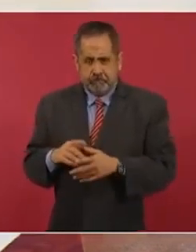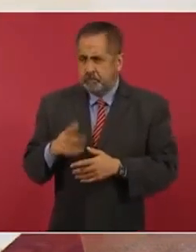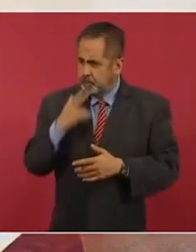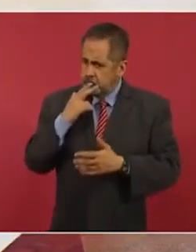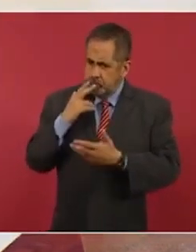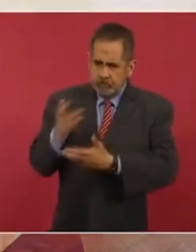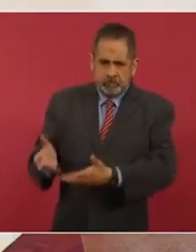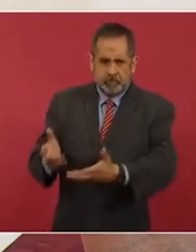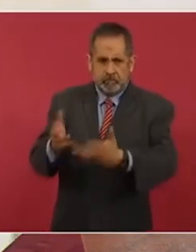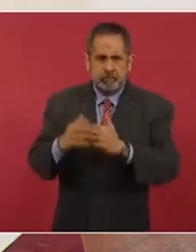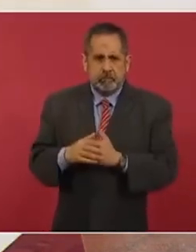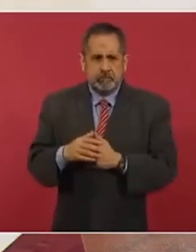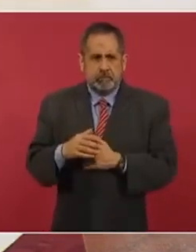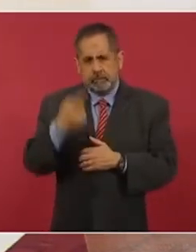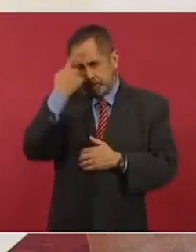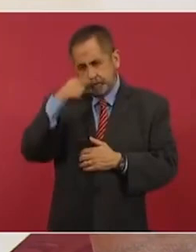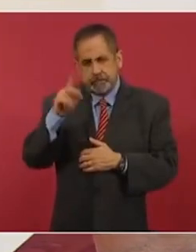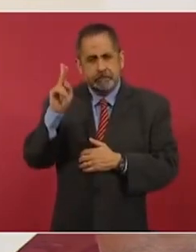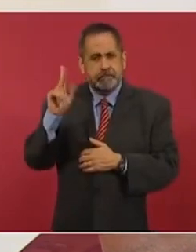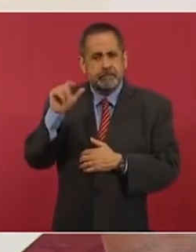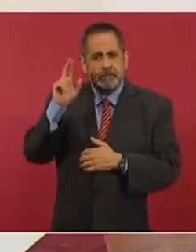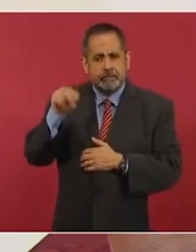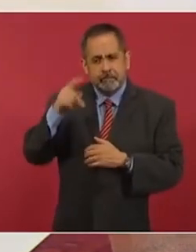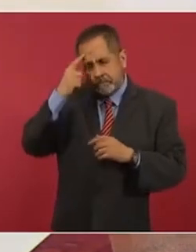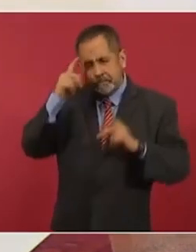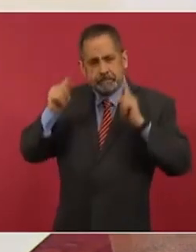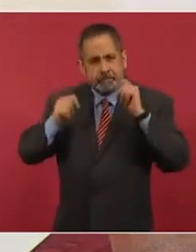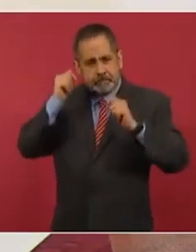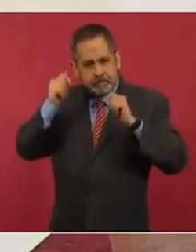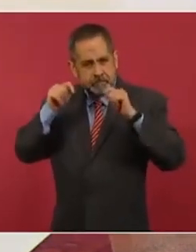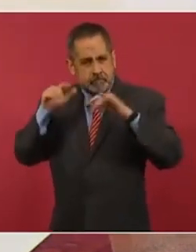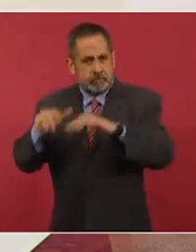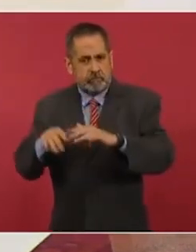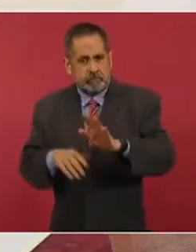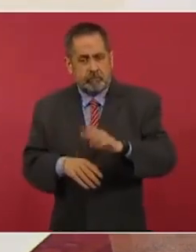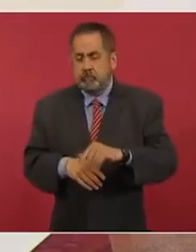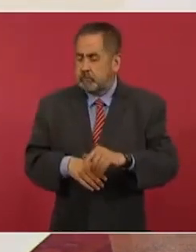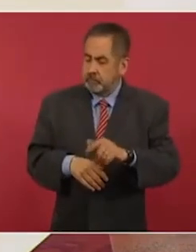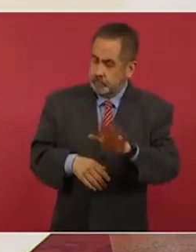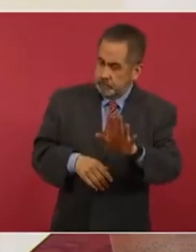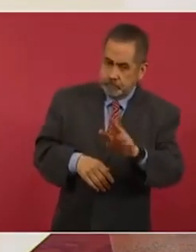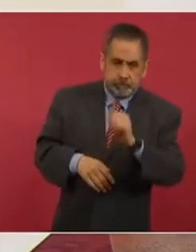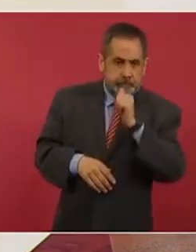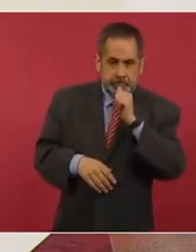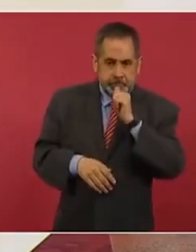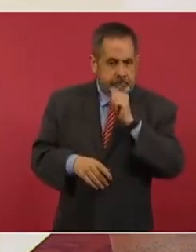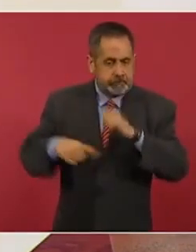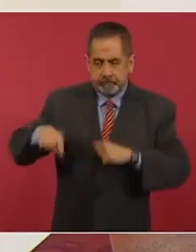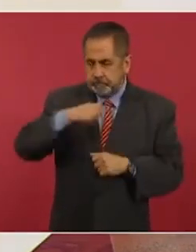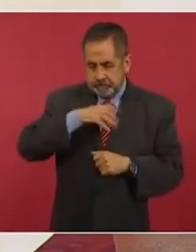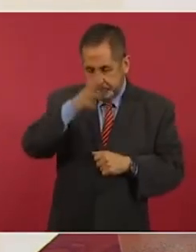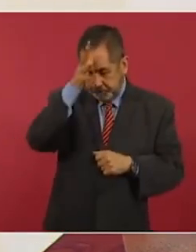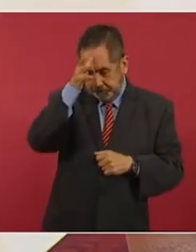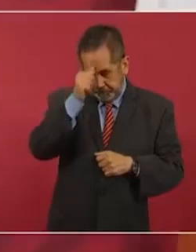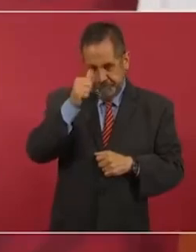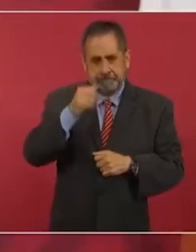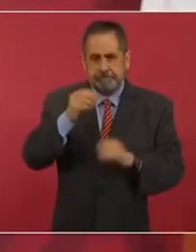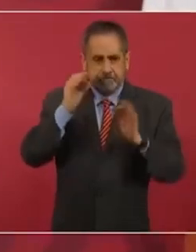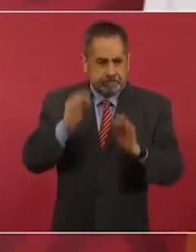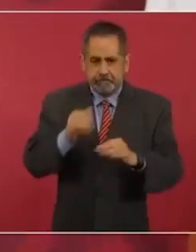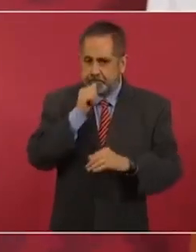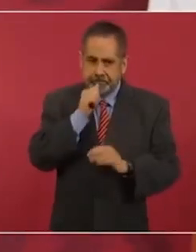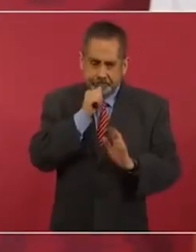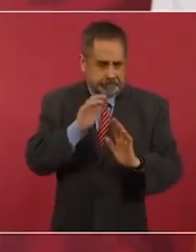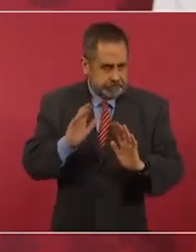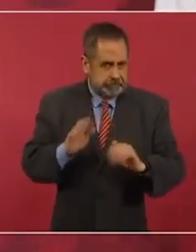úsalas en un plan turístico. Todavía no hay acuerdo. Y a lo